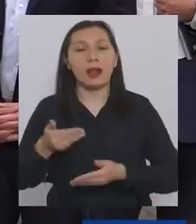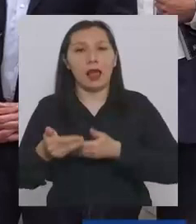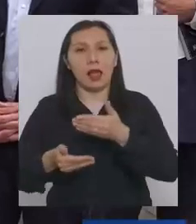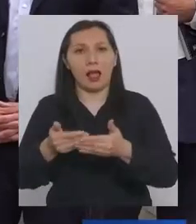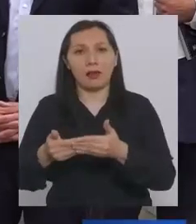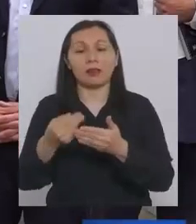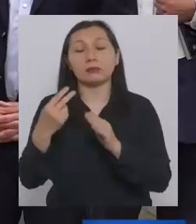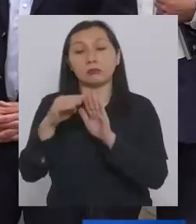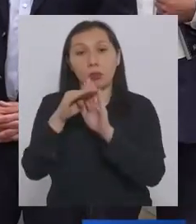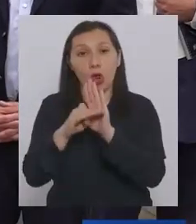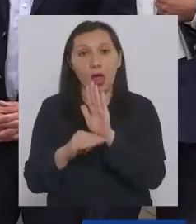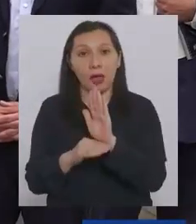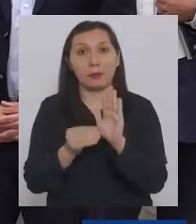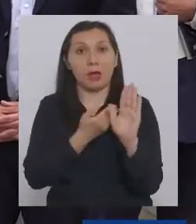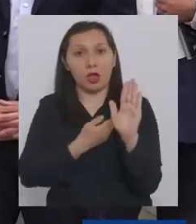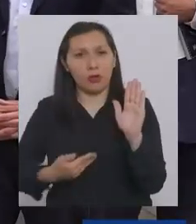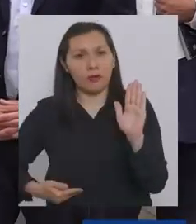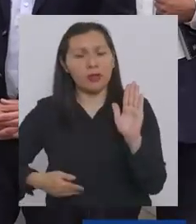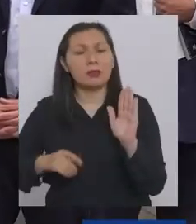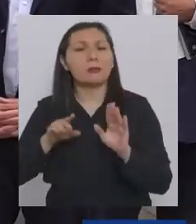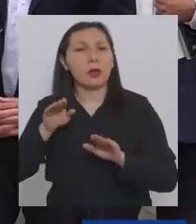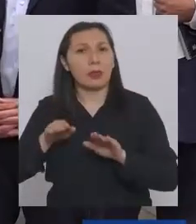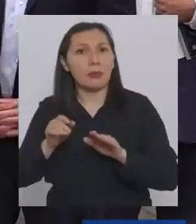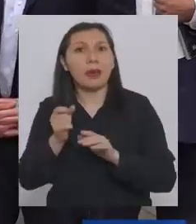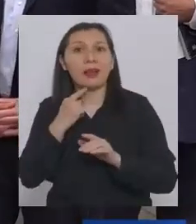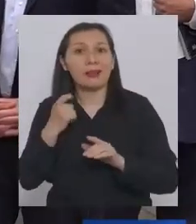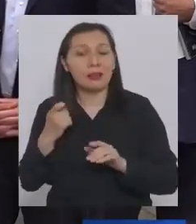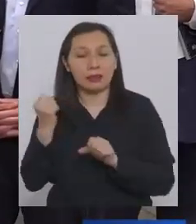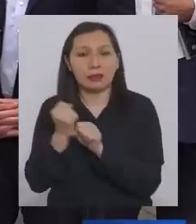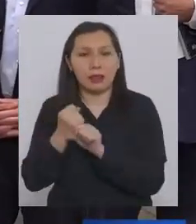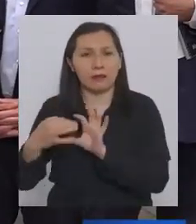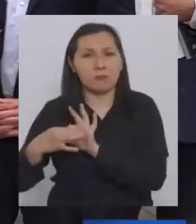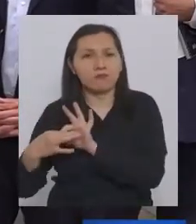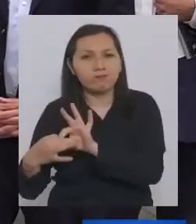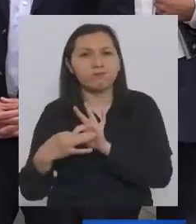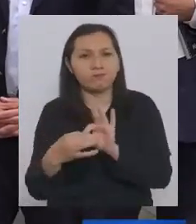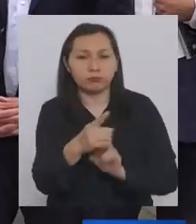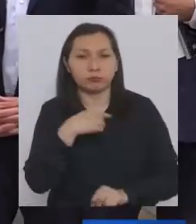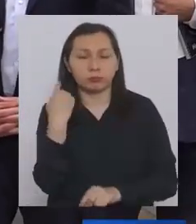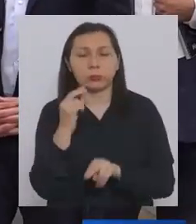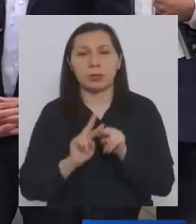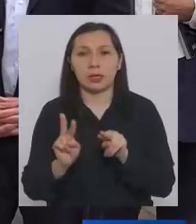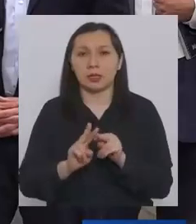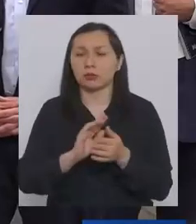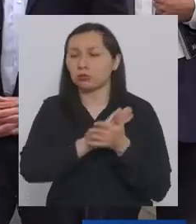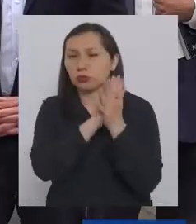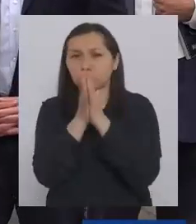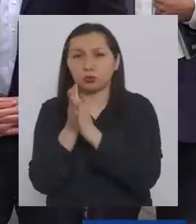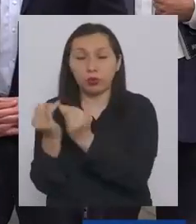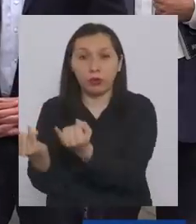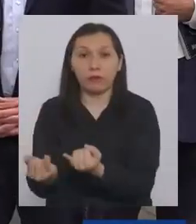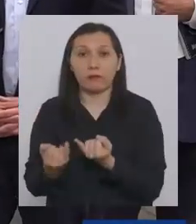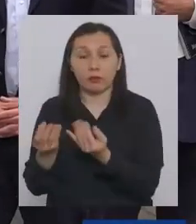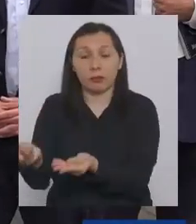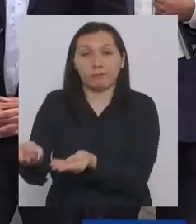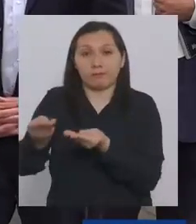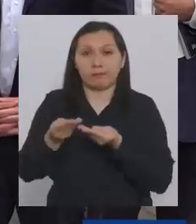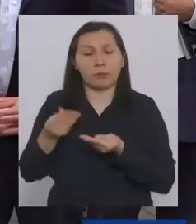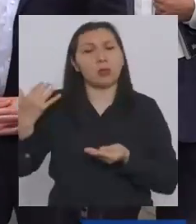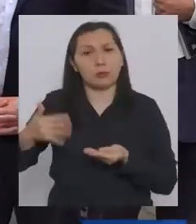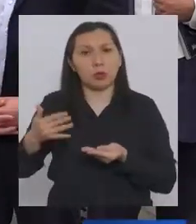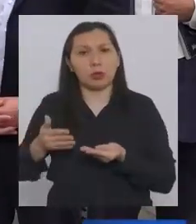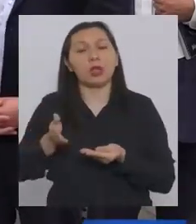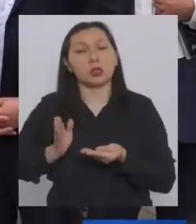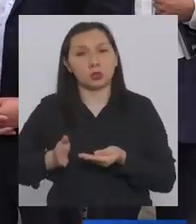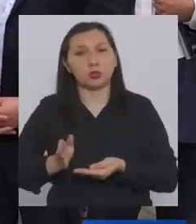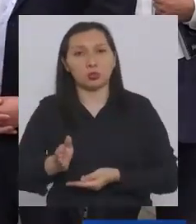avance de su programa va a depender en gran medida de ese trabajo mancomunado que hagamos, y por lo tanto toda la información que se nos ha entregado, que valoramos y que se